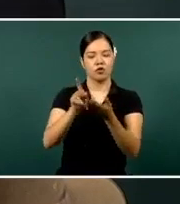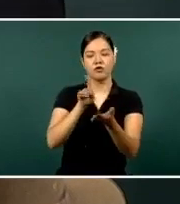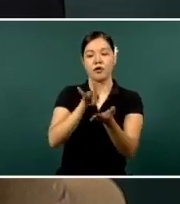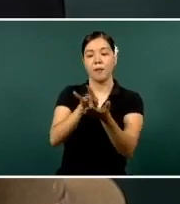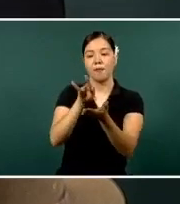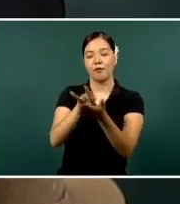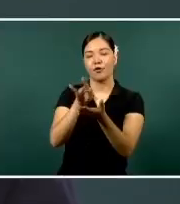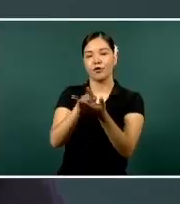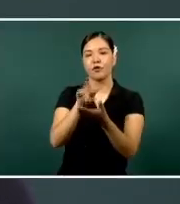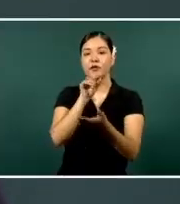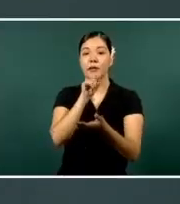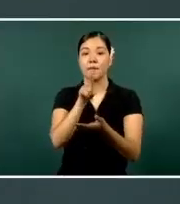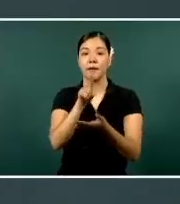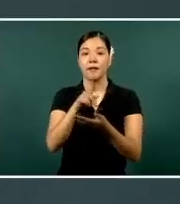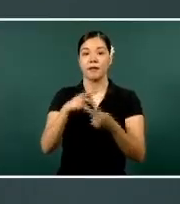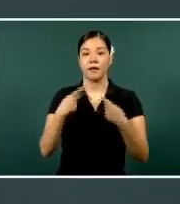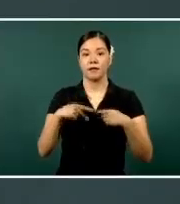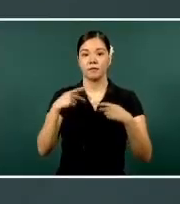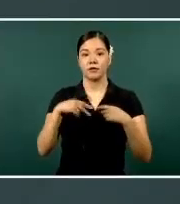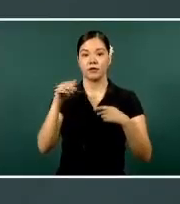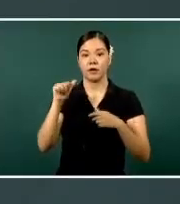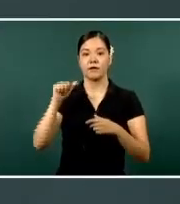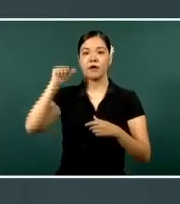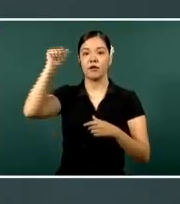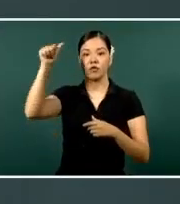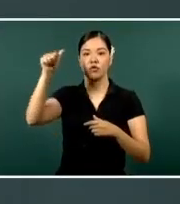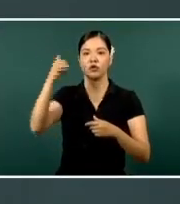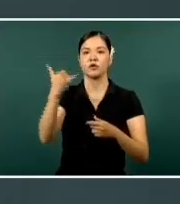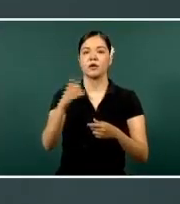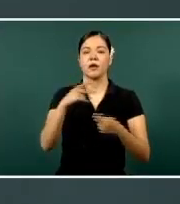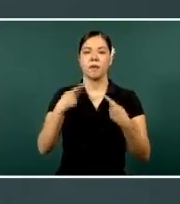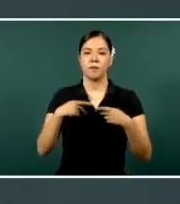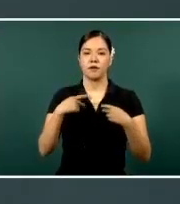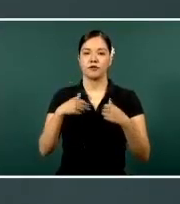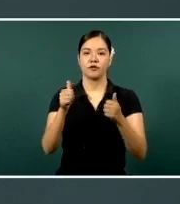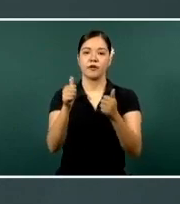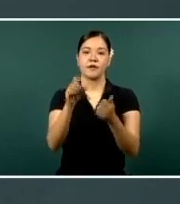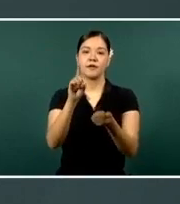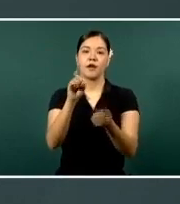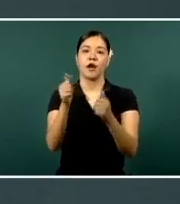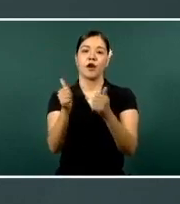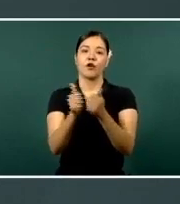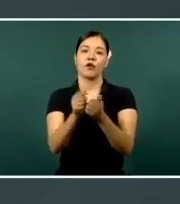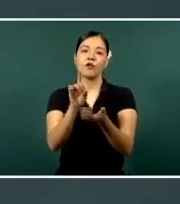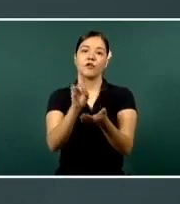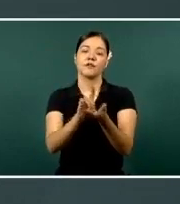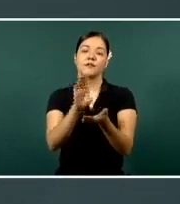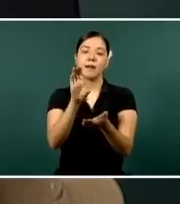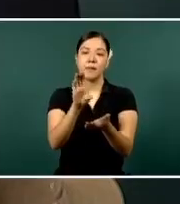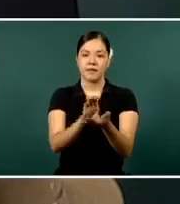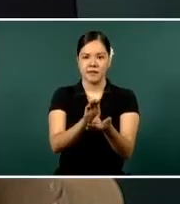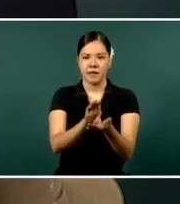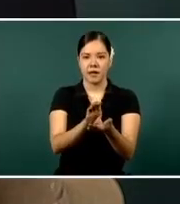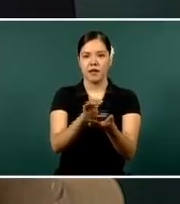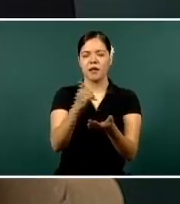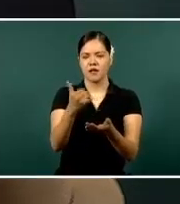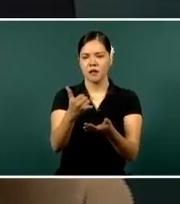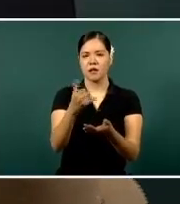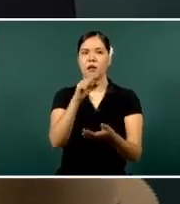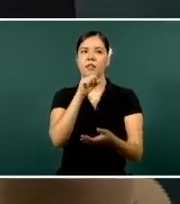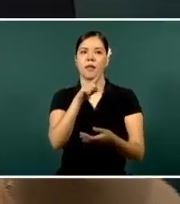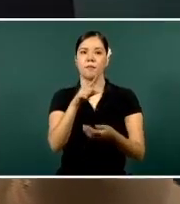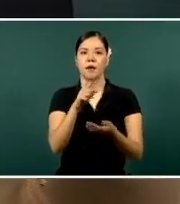adultos mayores, a las personas con discapacidad y desde luego también el programa para